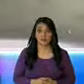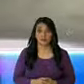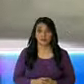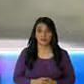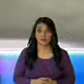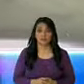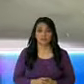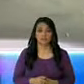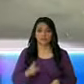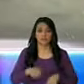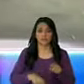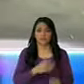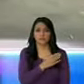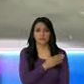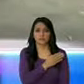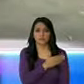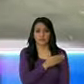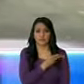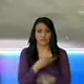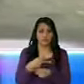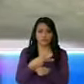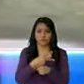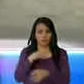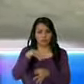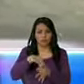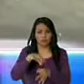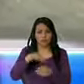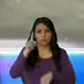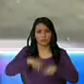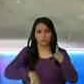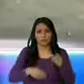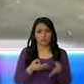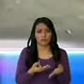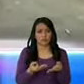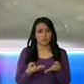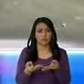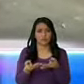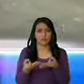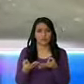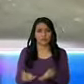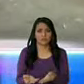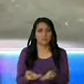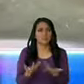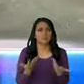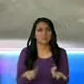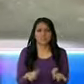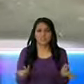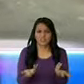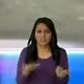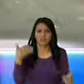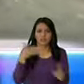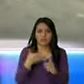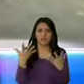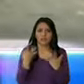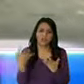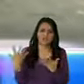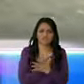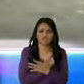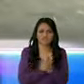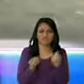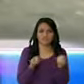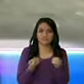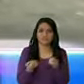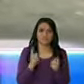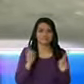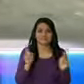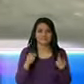con el Consejo Electoral porque nos están dando largas. Lo que quieren es querer quedarse en el poder. Nosotros no le vamos a